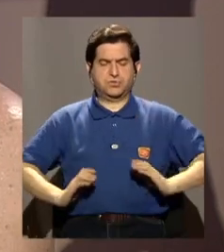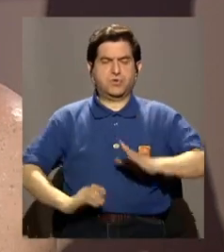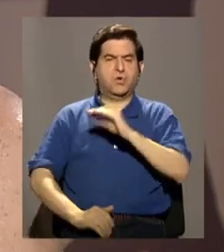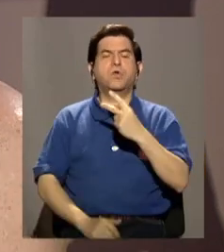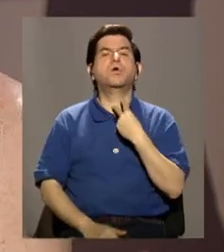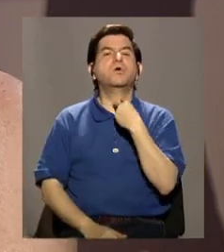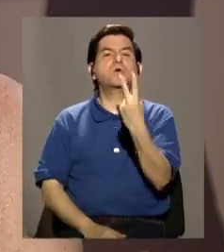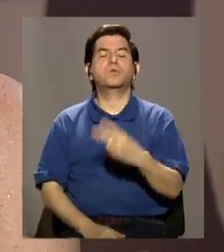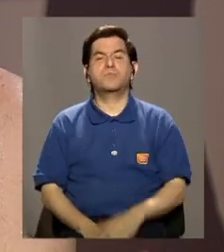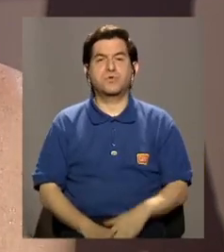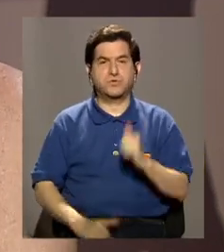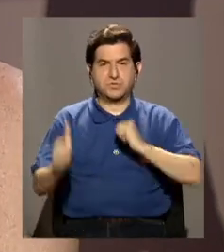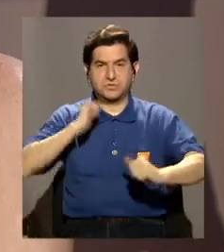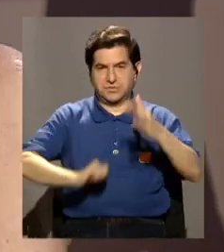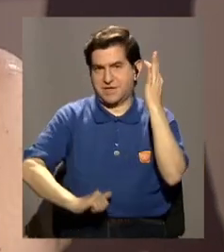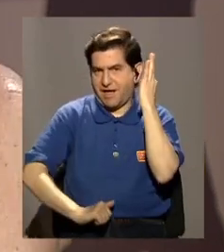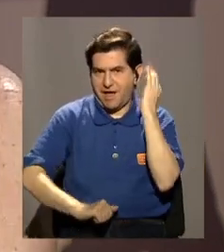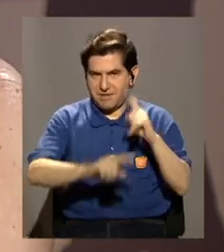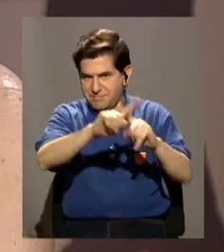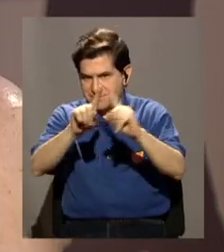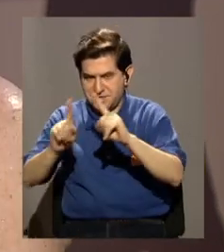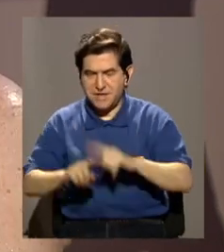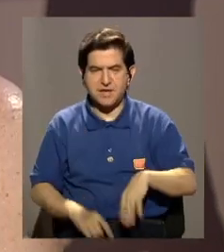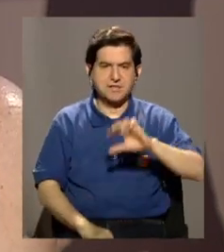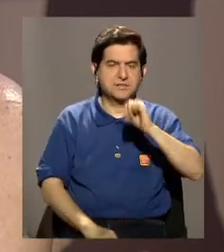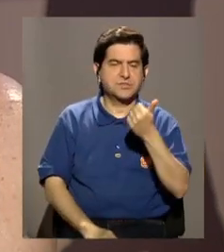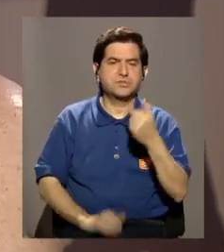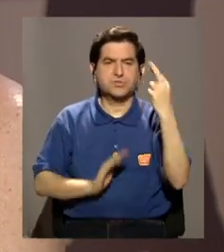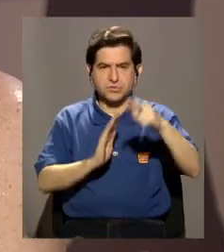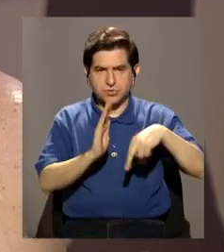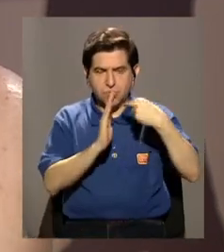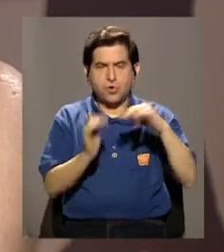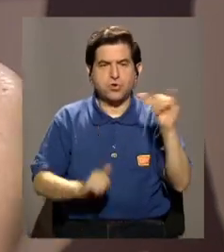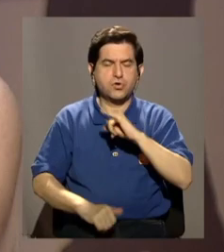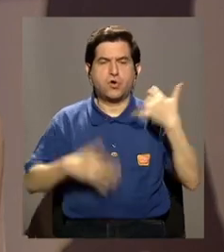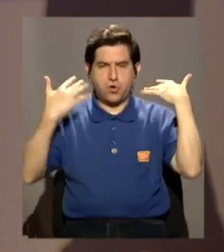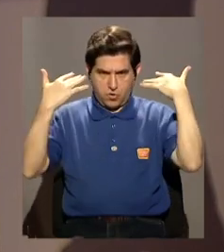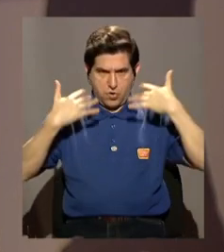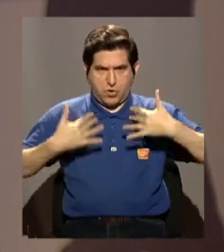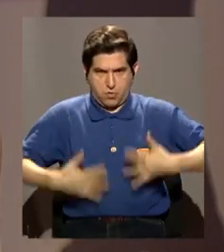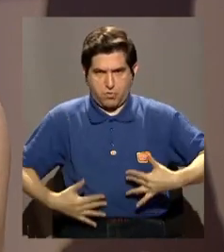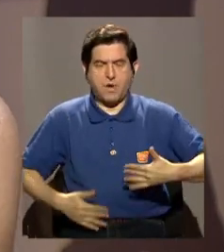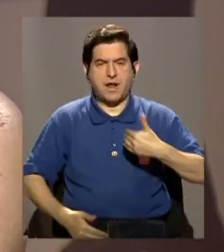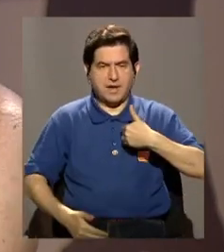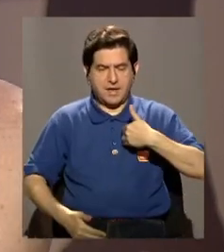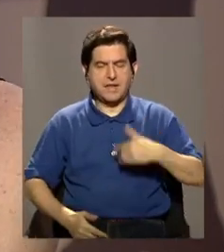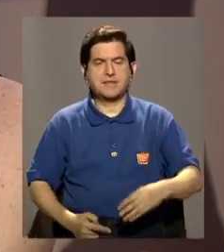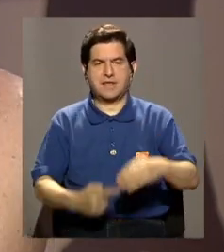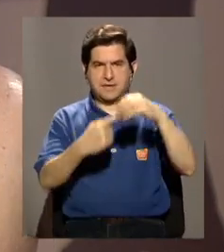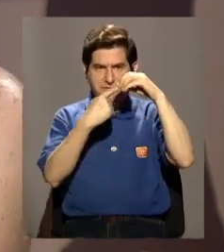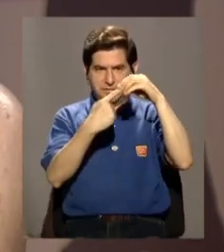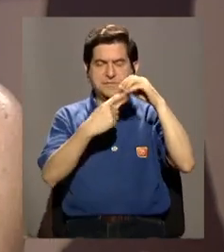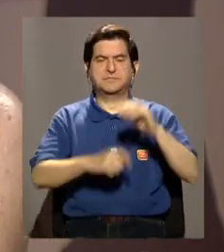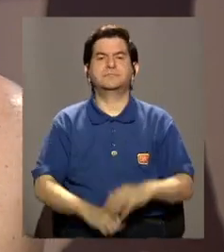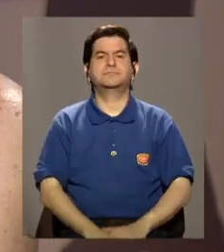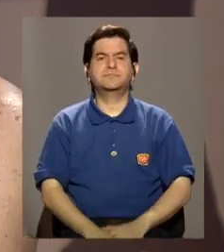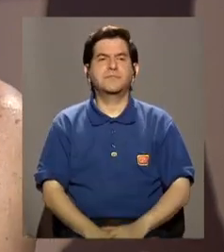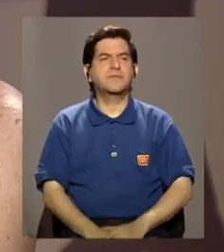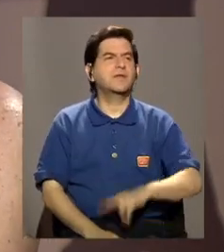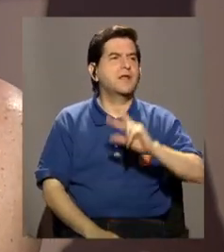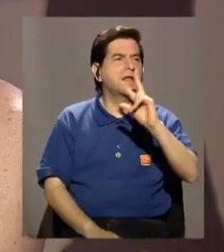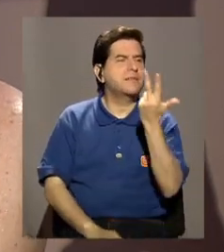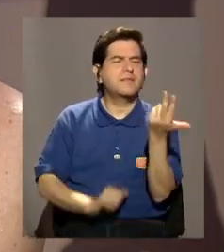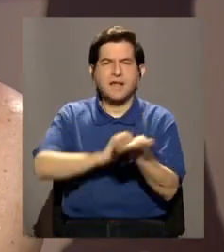así que las actrices componen otro personaje con el mismo vestuario del personaje principal y un